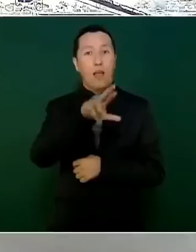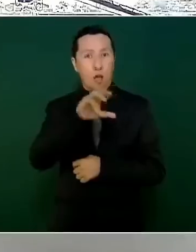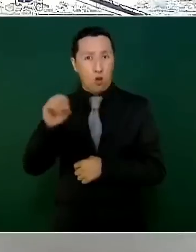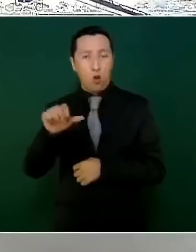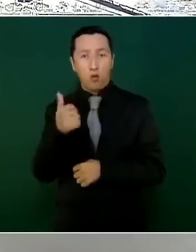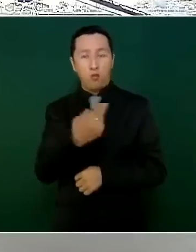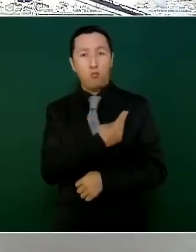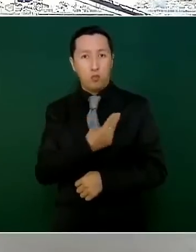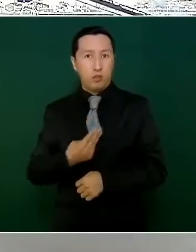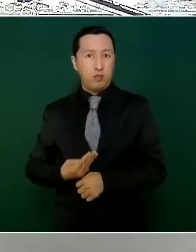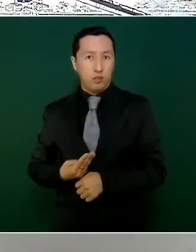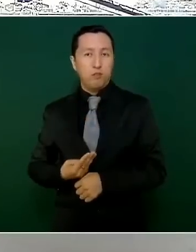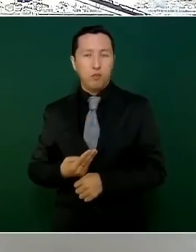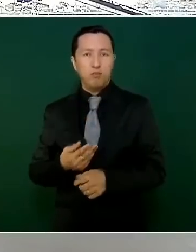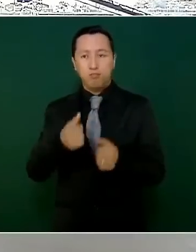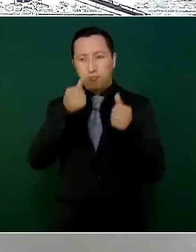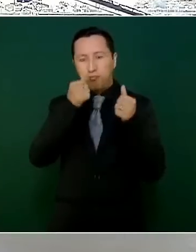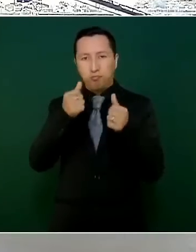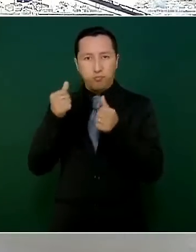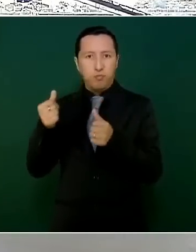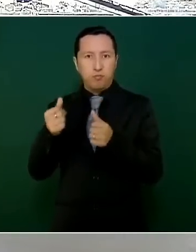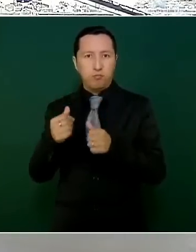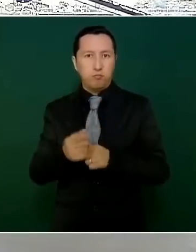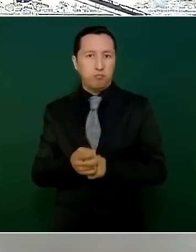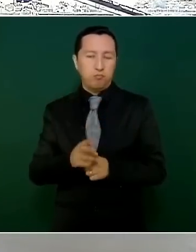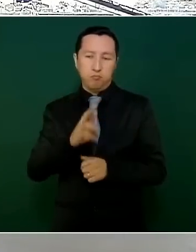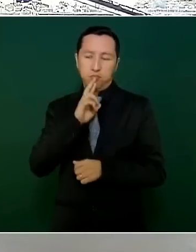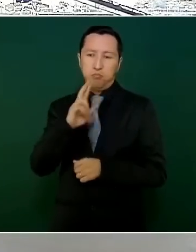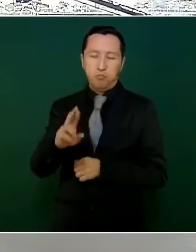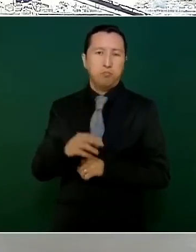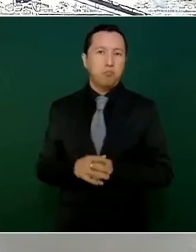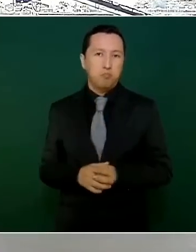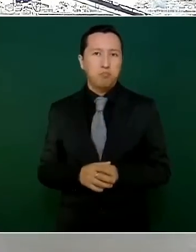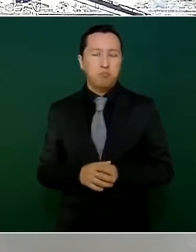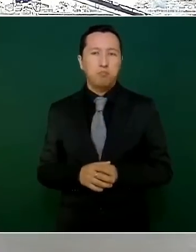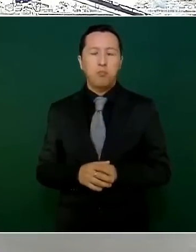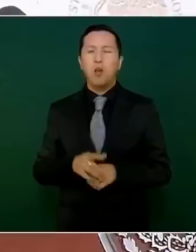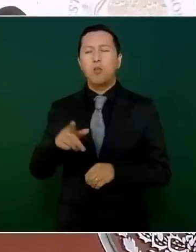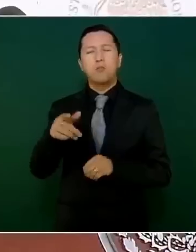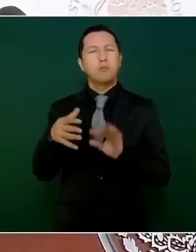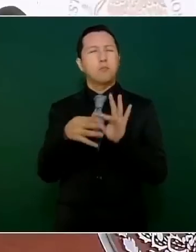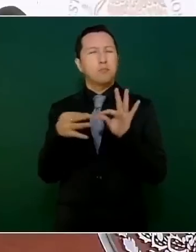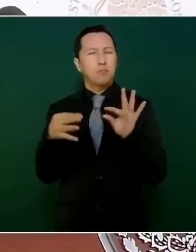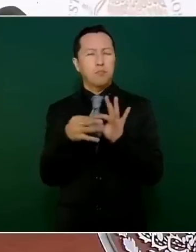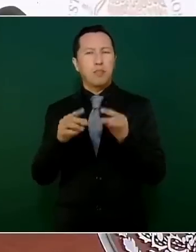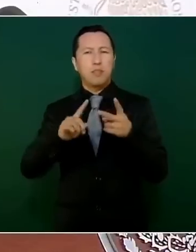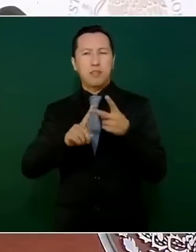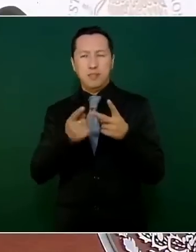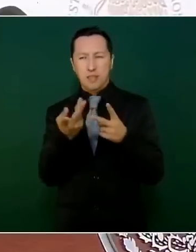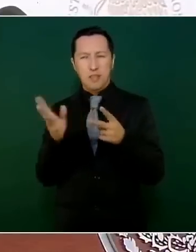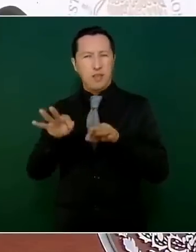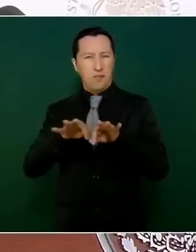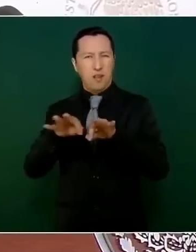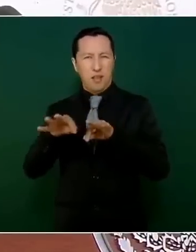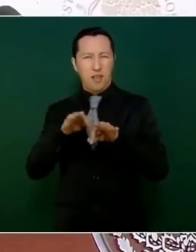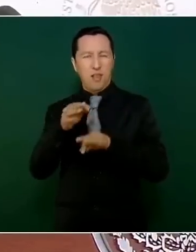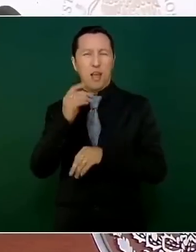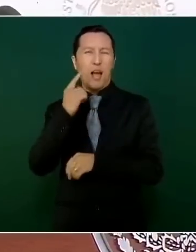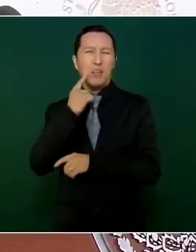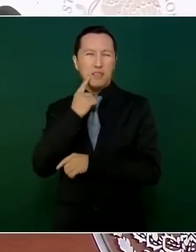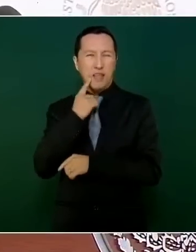puedo comentarte. También acerca de los chicleros vamos a revisar su situación, desde